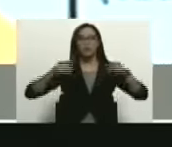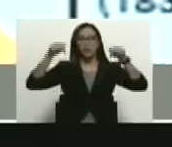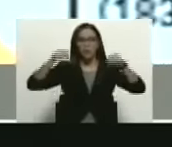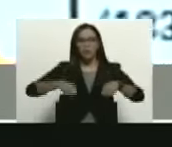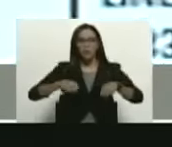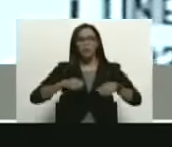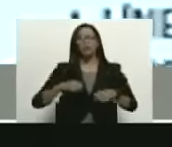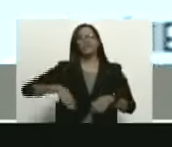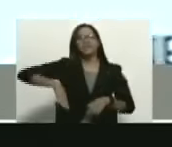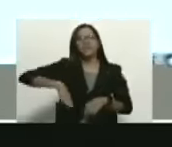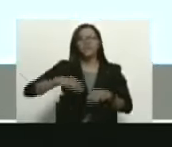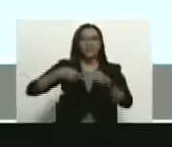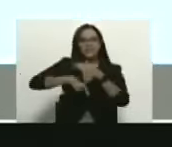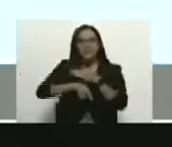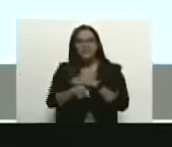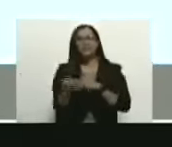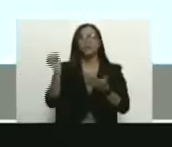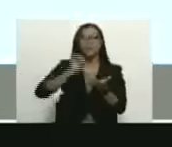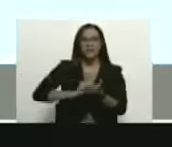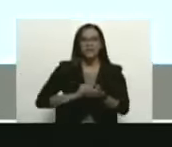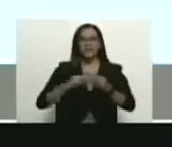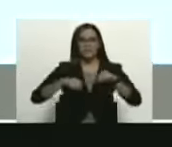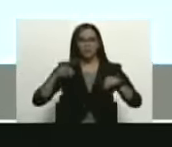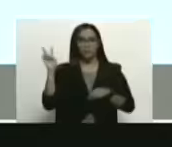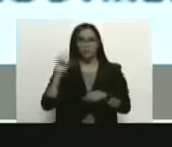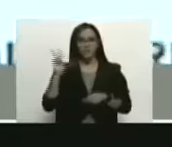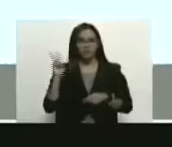se adentra de lleno en territorio venezolano.